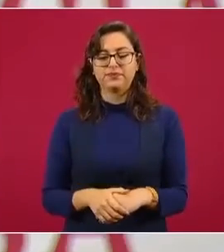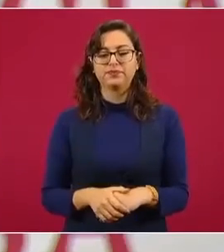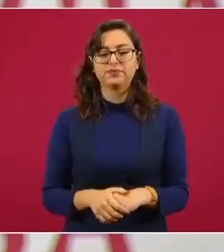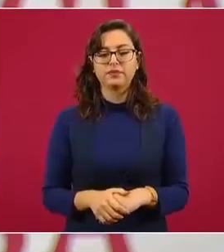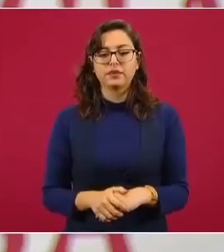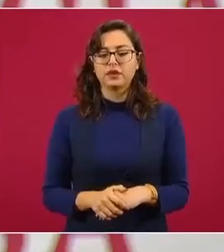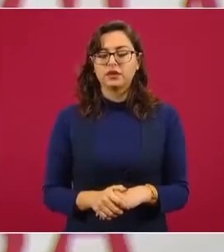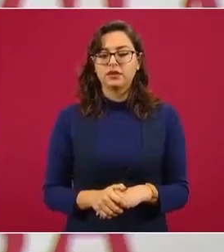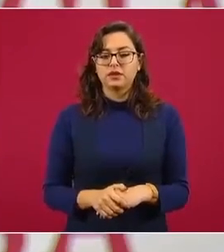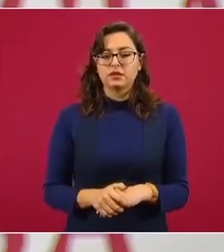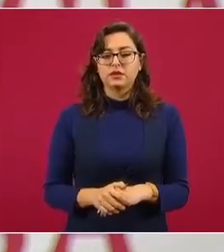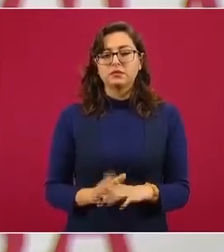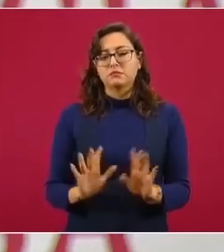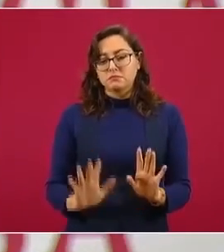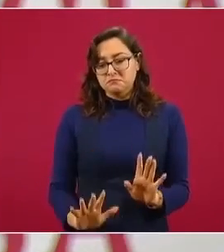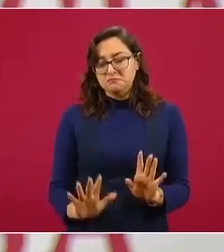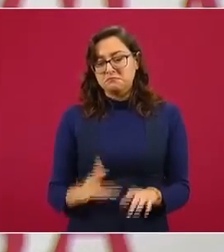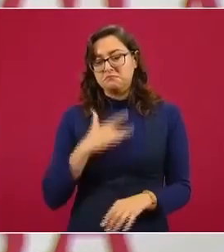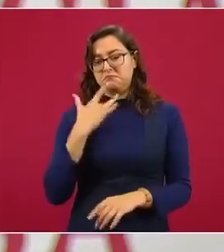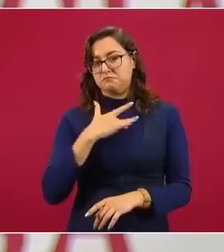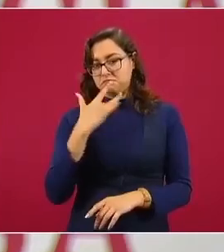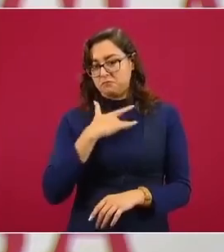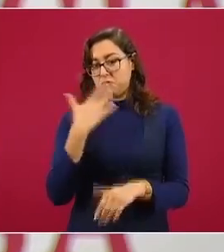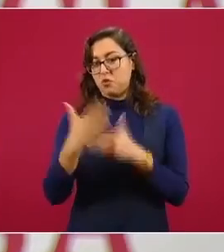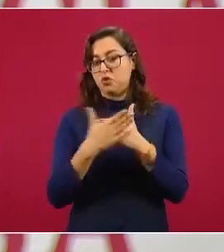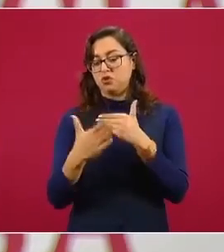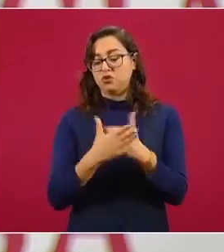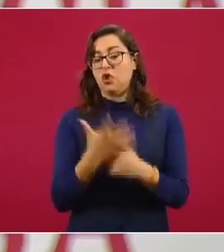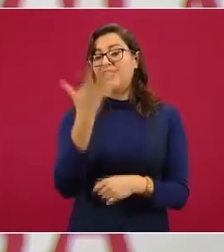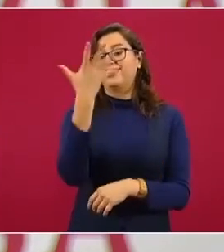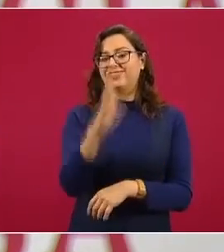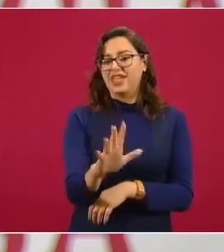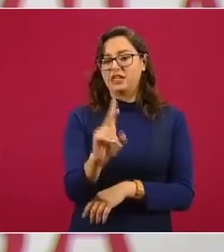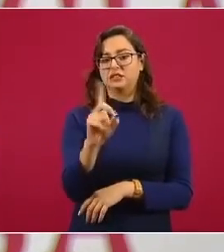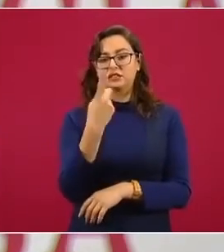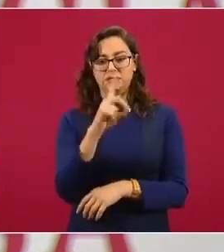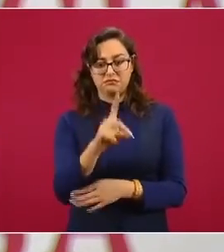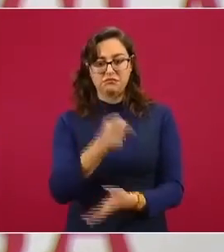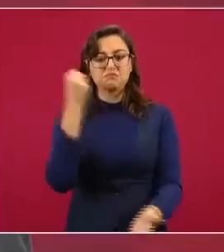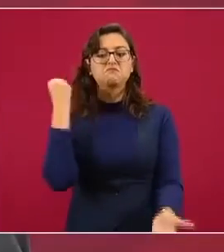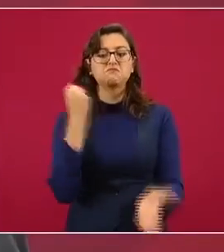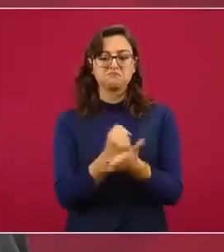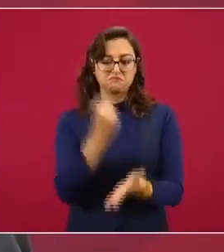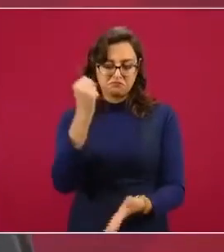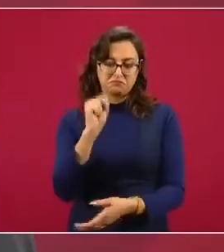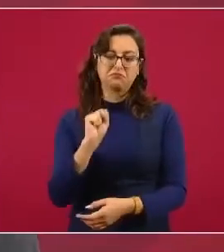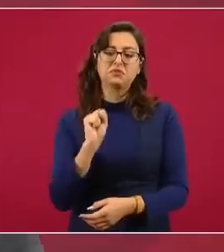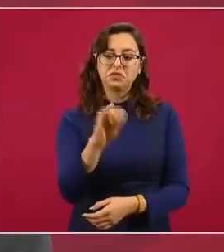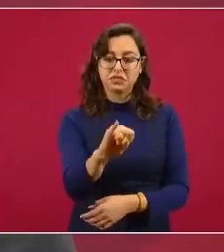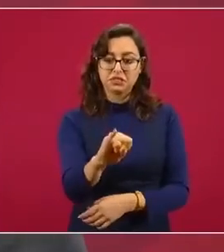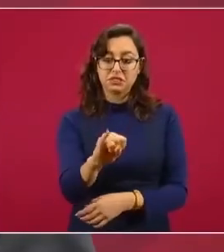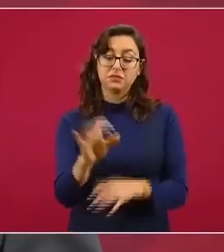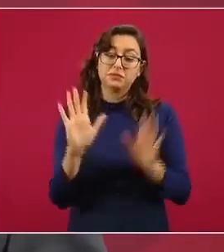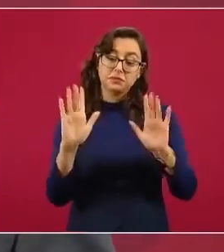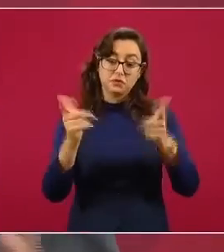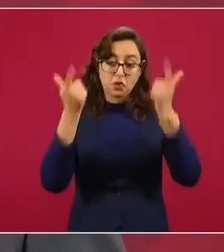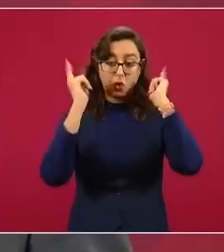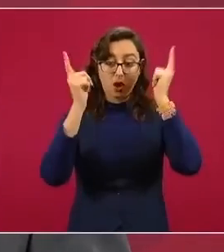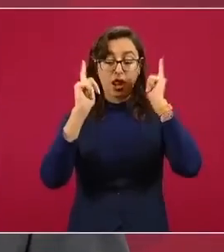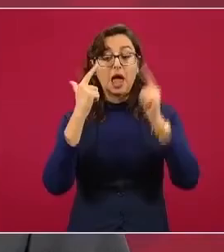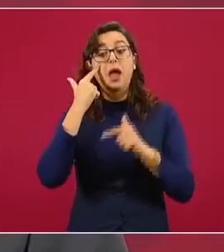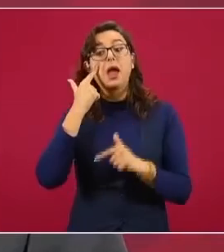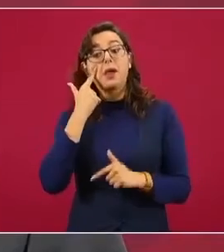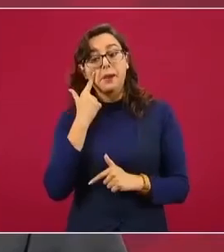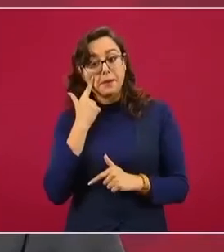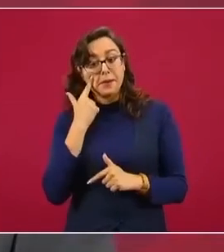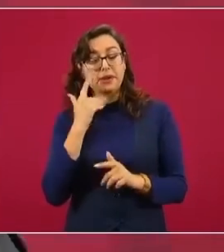que aproximadamente el 10 de diciembre reciban su autorización, esa es la expectativa. Claro que puede variar, depende de lo